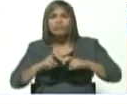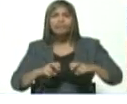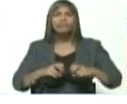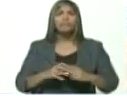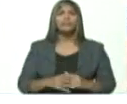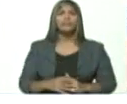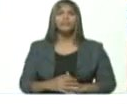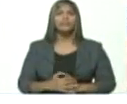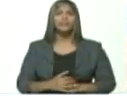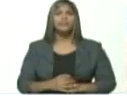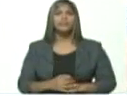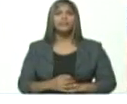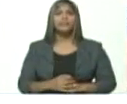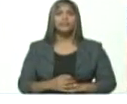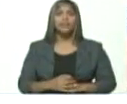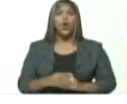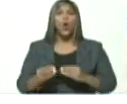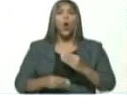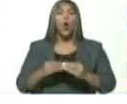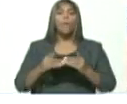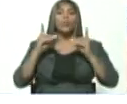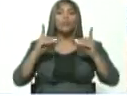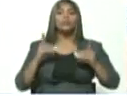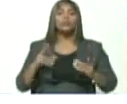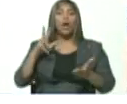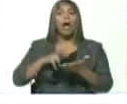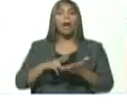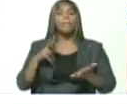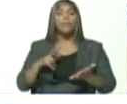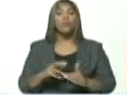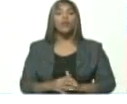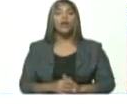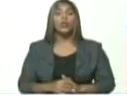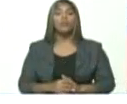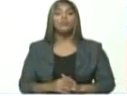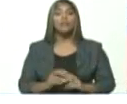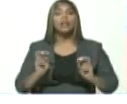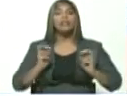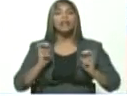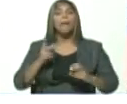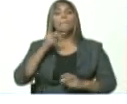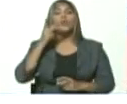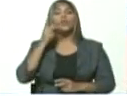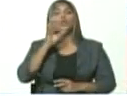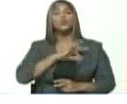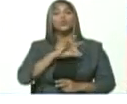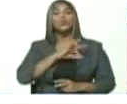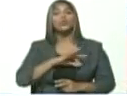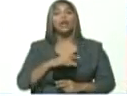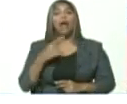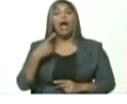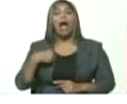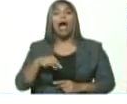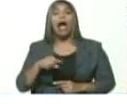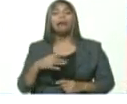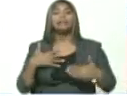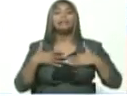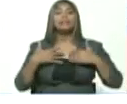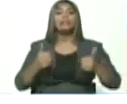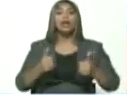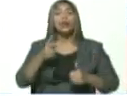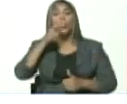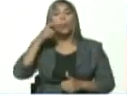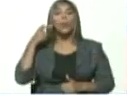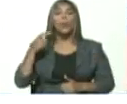dinamizar la toma de decisiones en el aspecto de la política social que tenga que ver con salud del